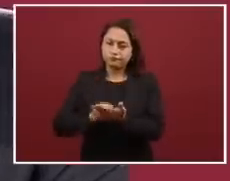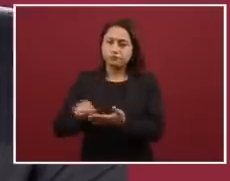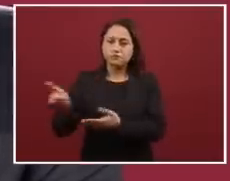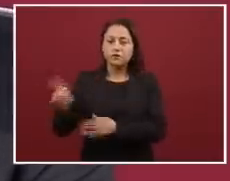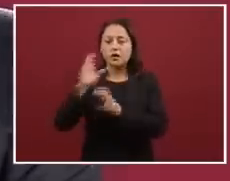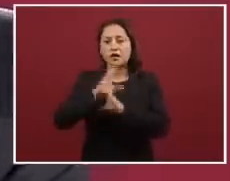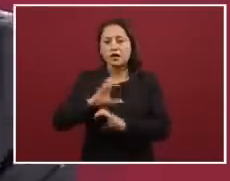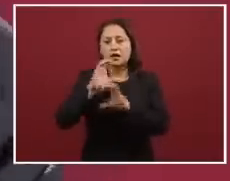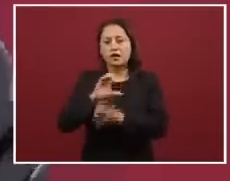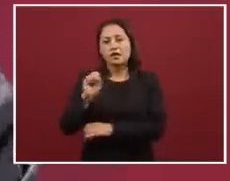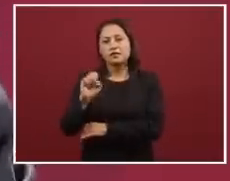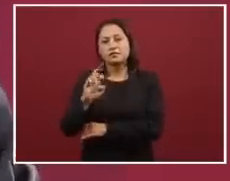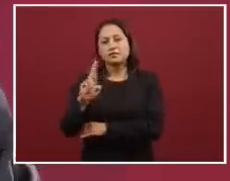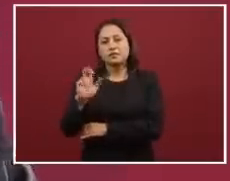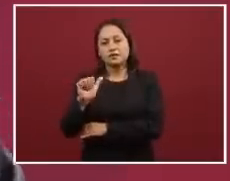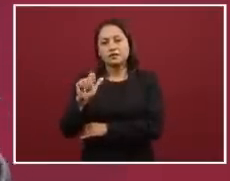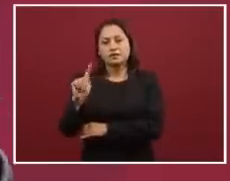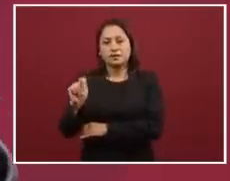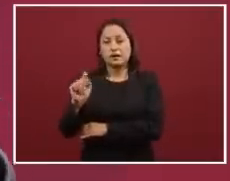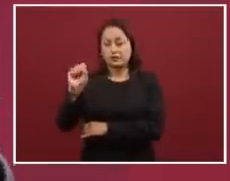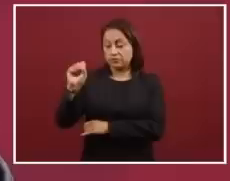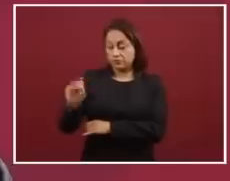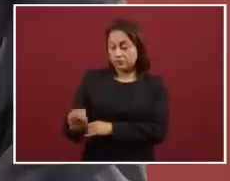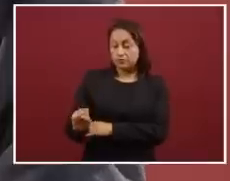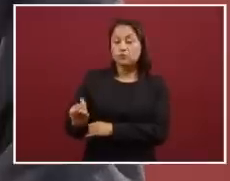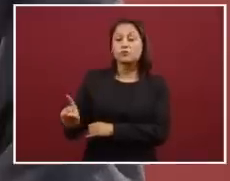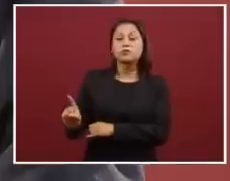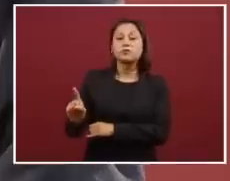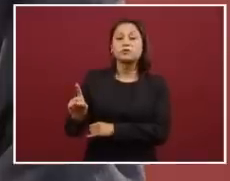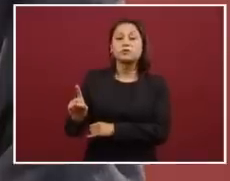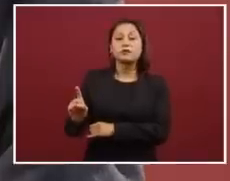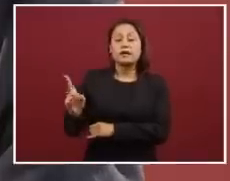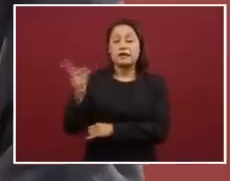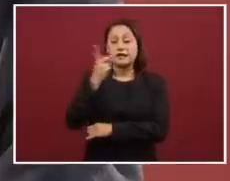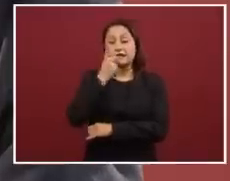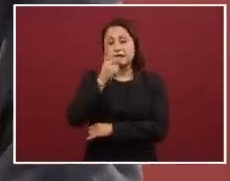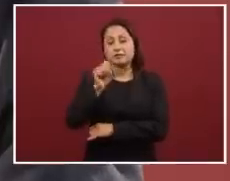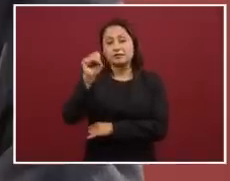El sur también existe.